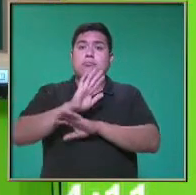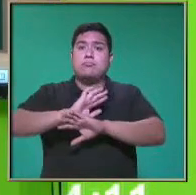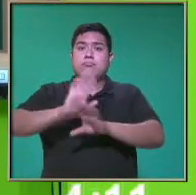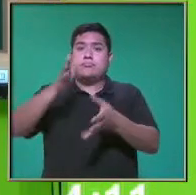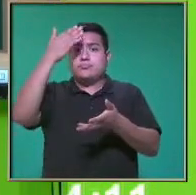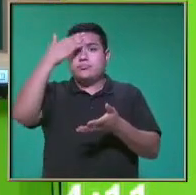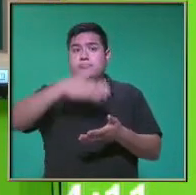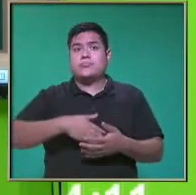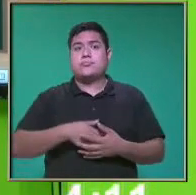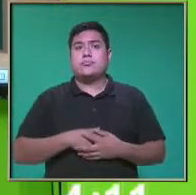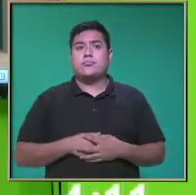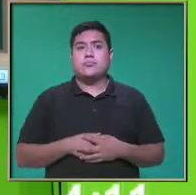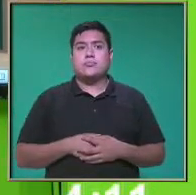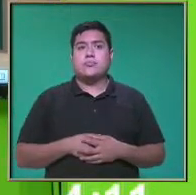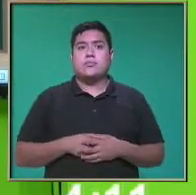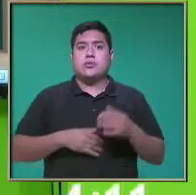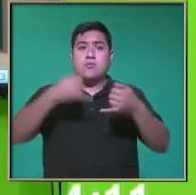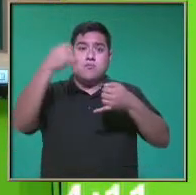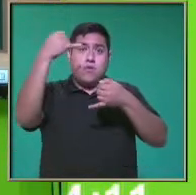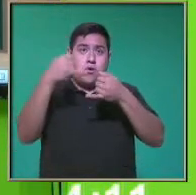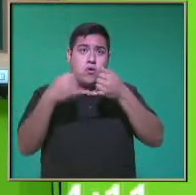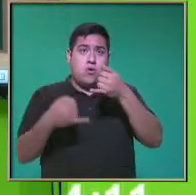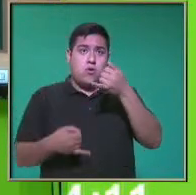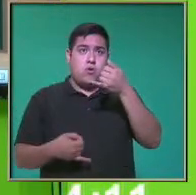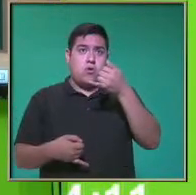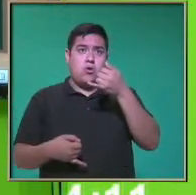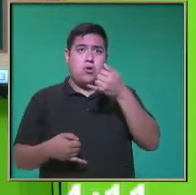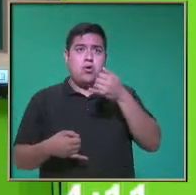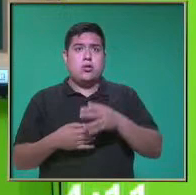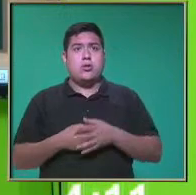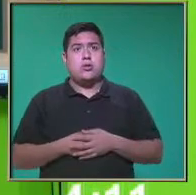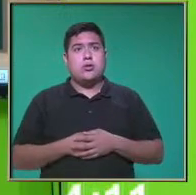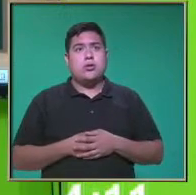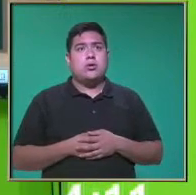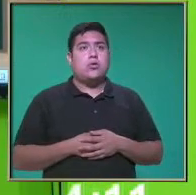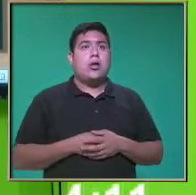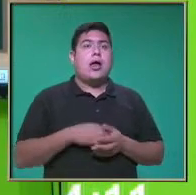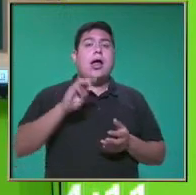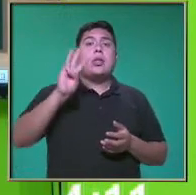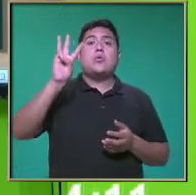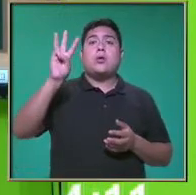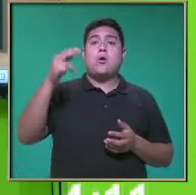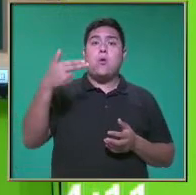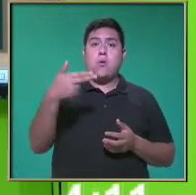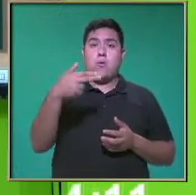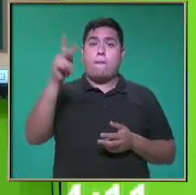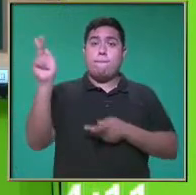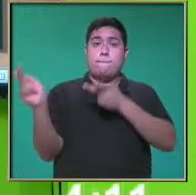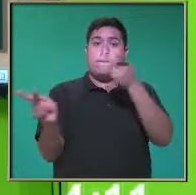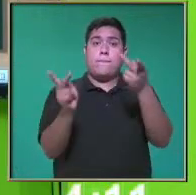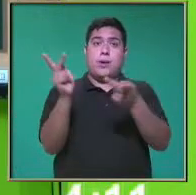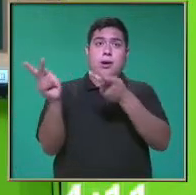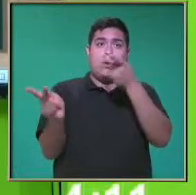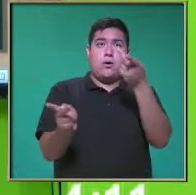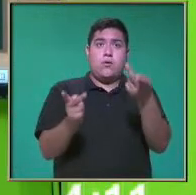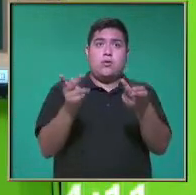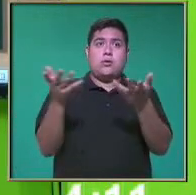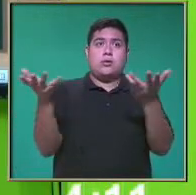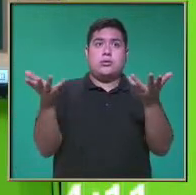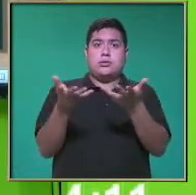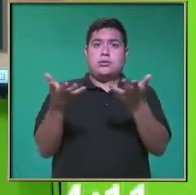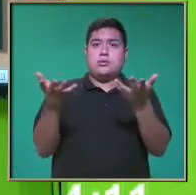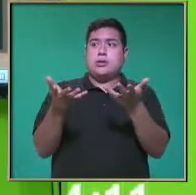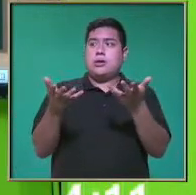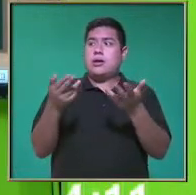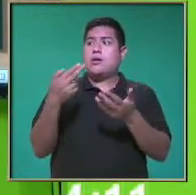tiempo pasado. Y por último, we have the knowledge about the WH question words to make questions to ask